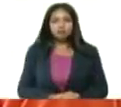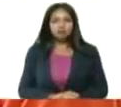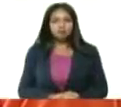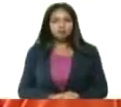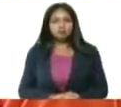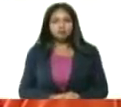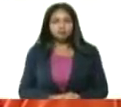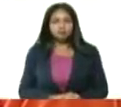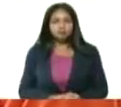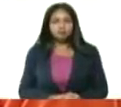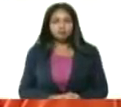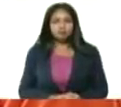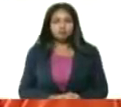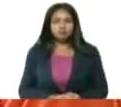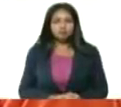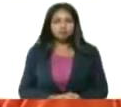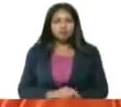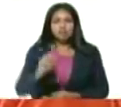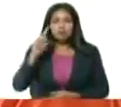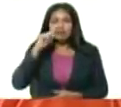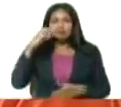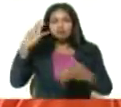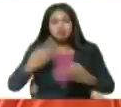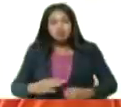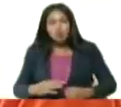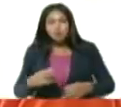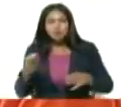Y también para, hay que asegurar